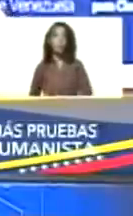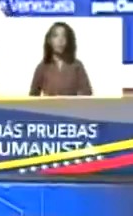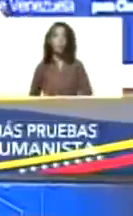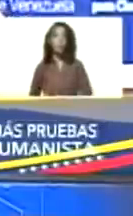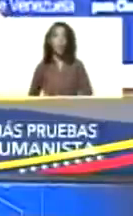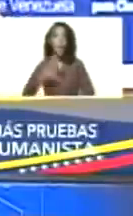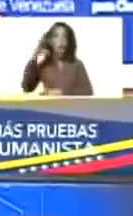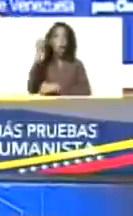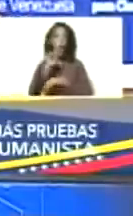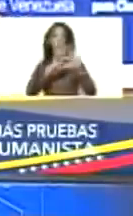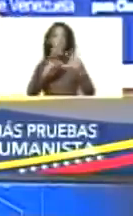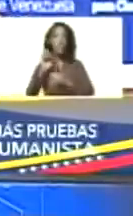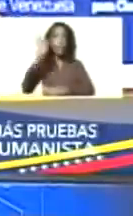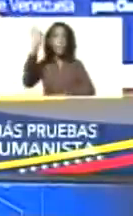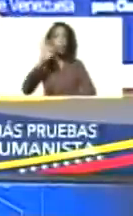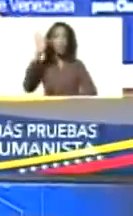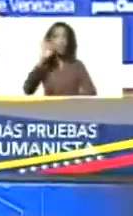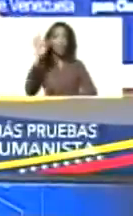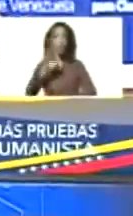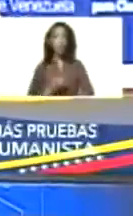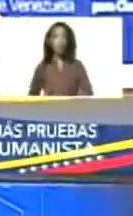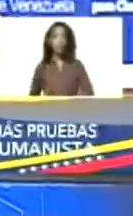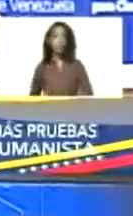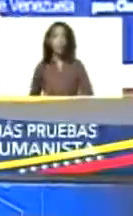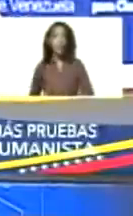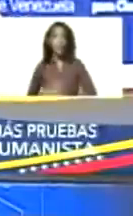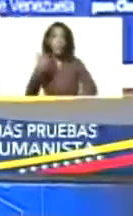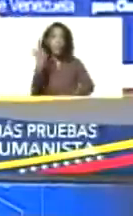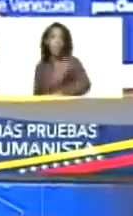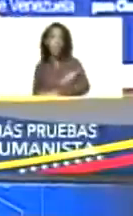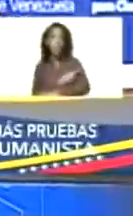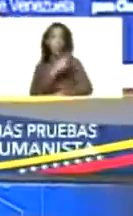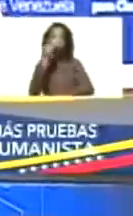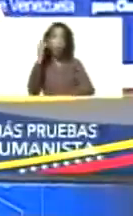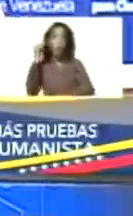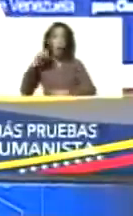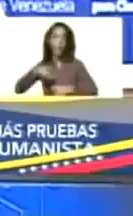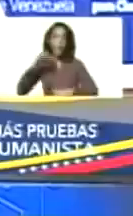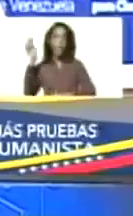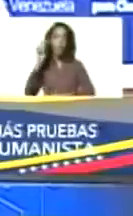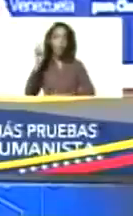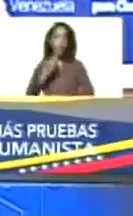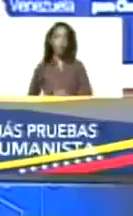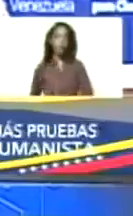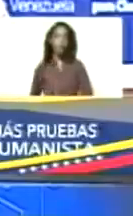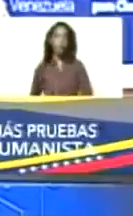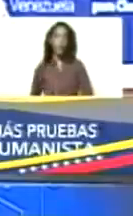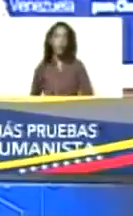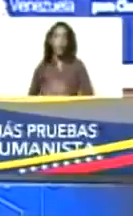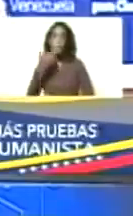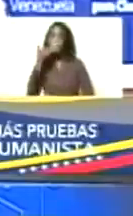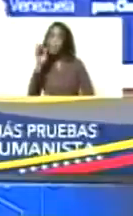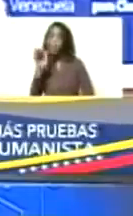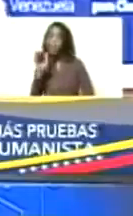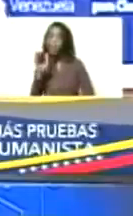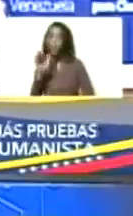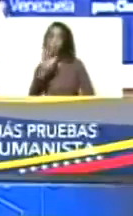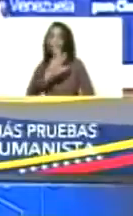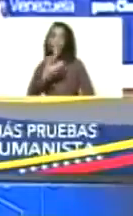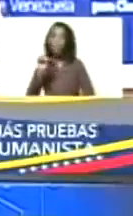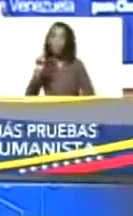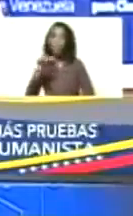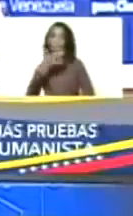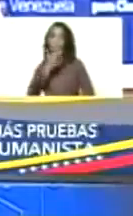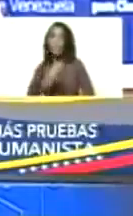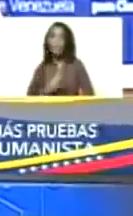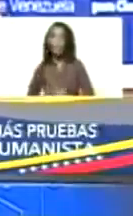Lograr el 90% de vacunados y vacunadas en Venezuela el próximo 31 de